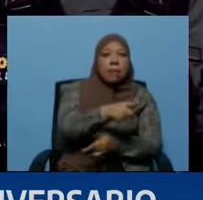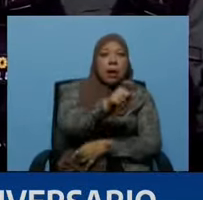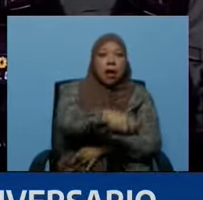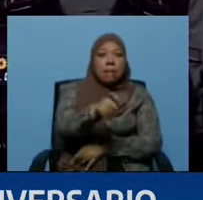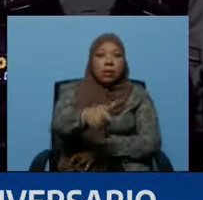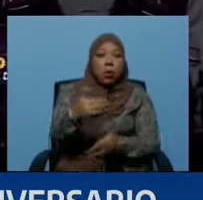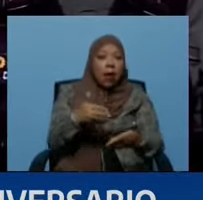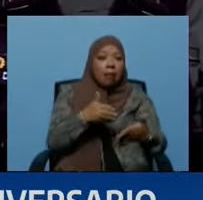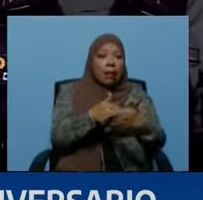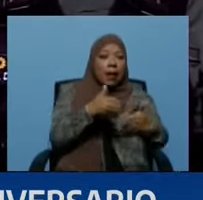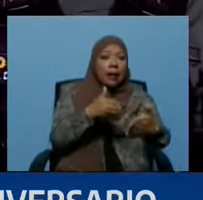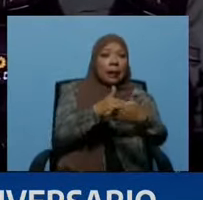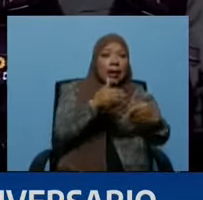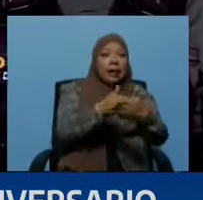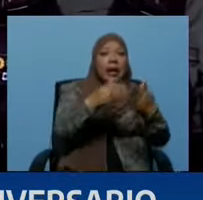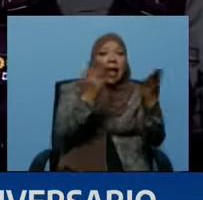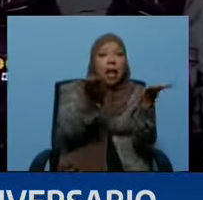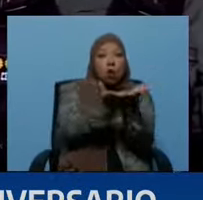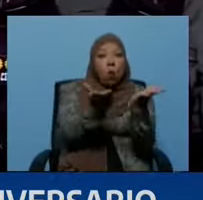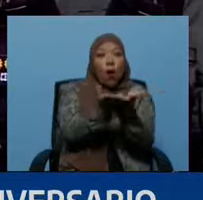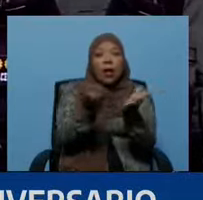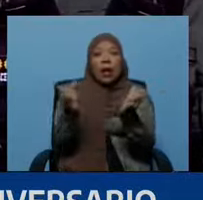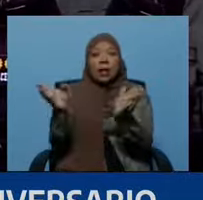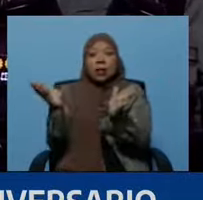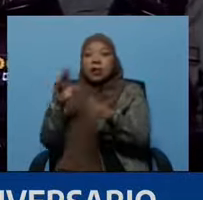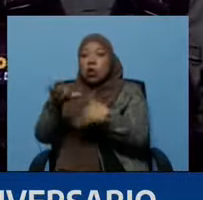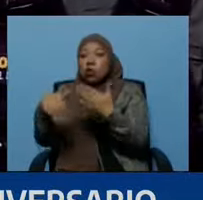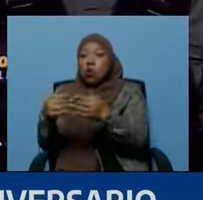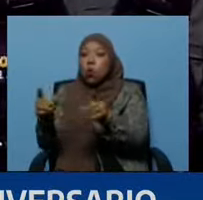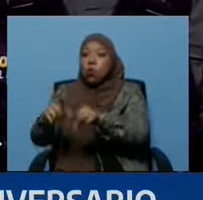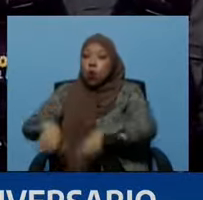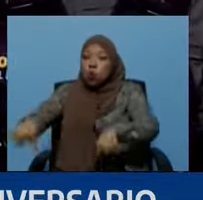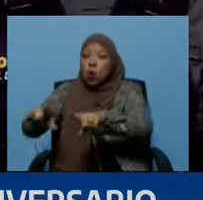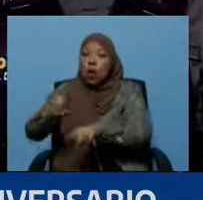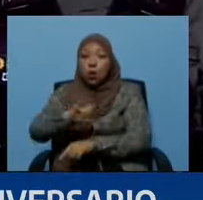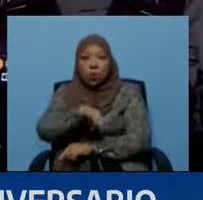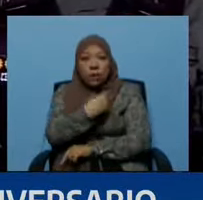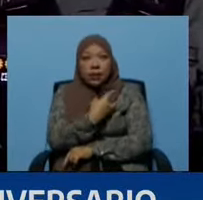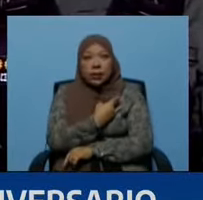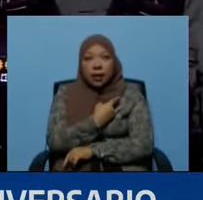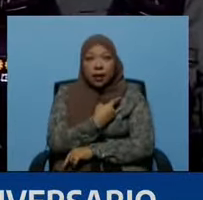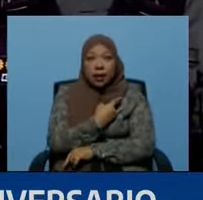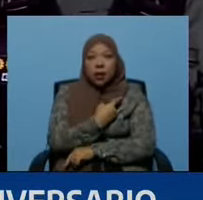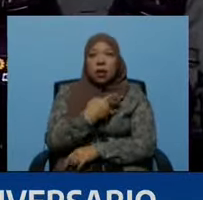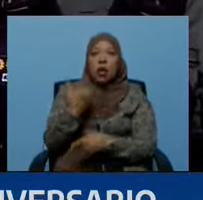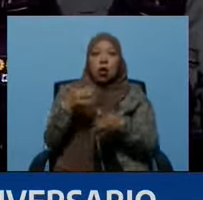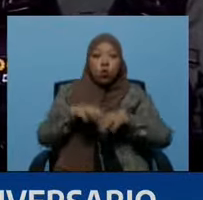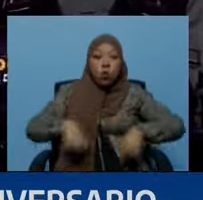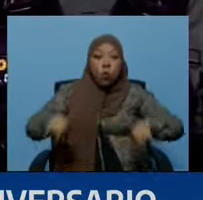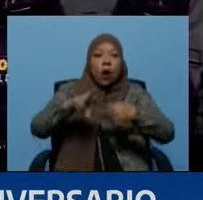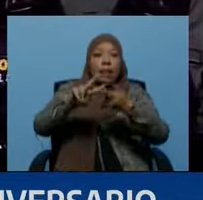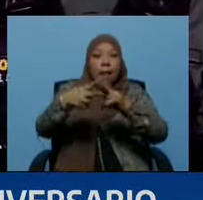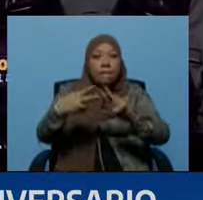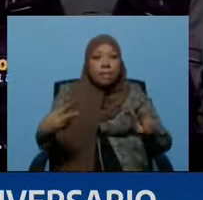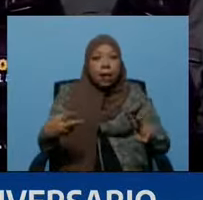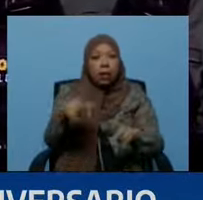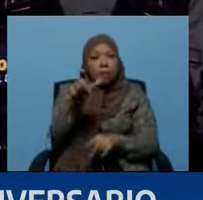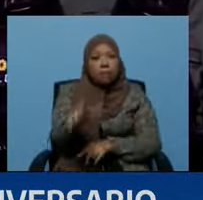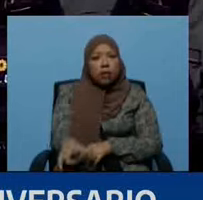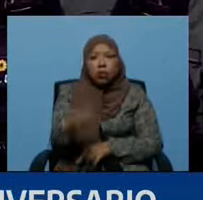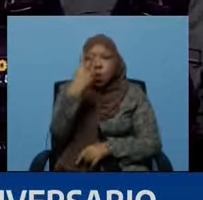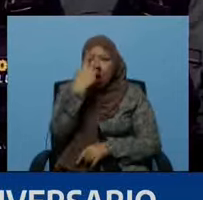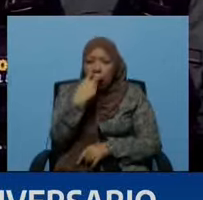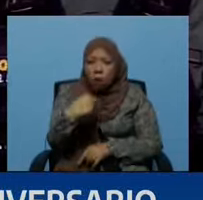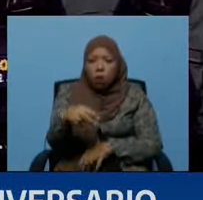escuelas, universidades, módulos de protección ciudadana de los cuadrantes de paz, para atacar ciudadanos humildes que van